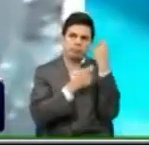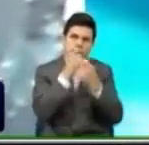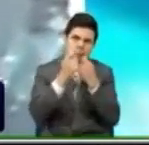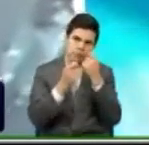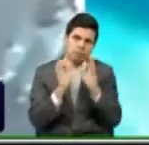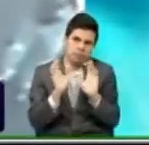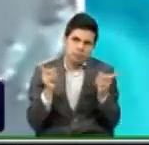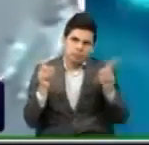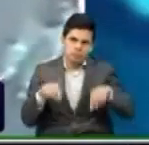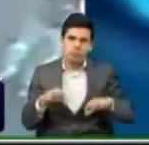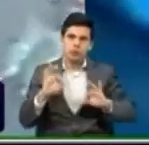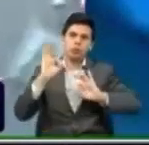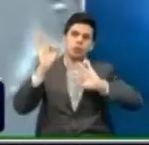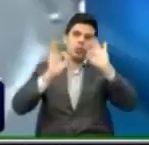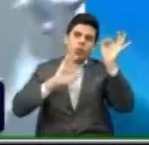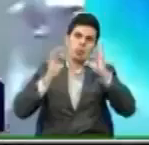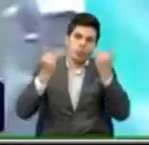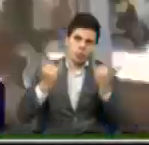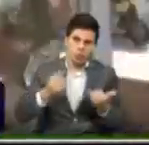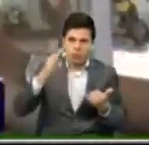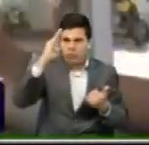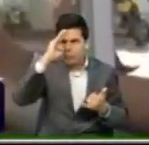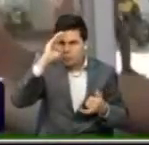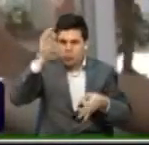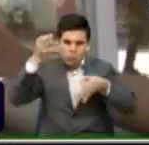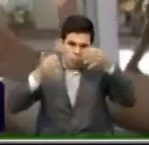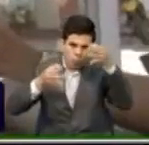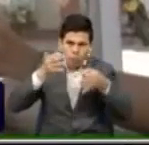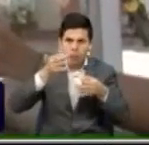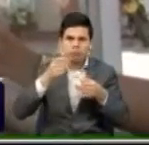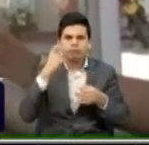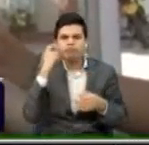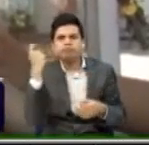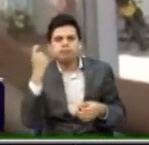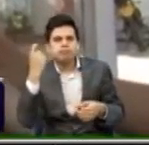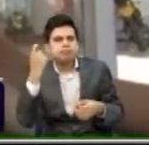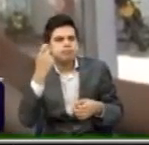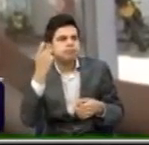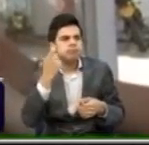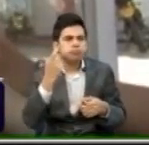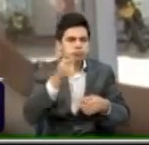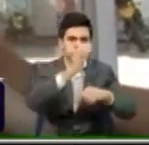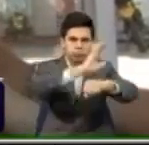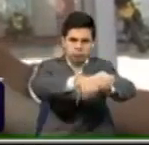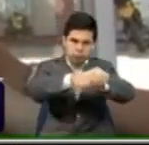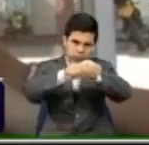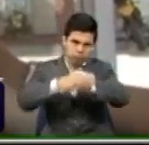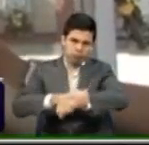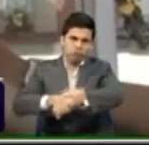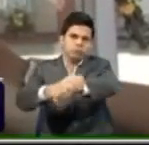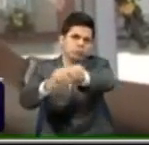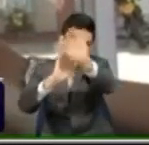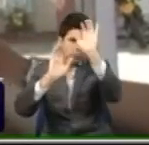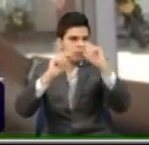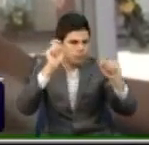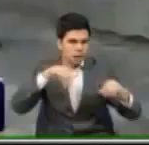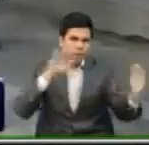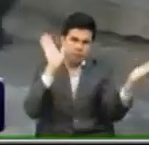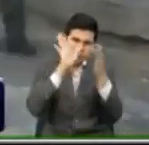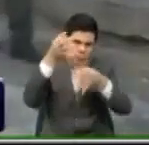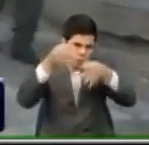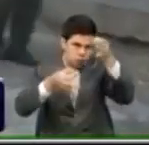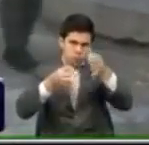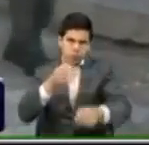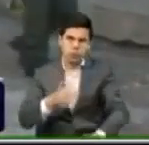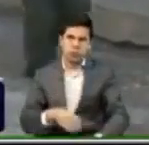no, las autoridades judiciales o de policía realizarán en forma oportuna su captura para que responda por estos hechos.